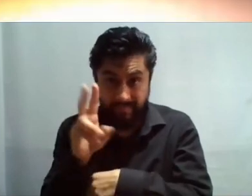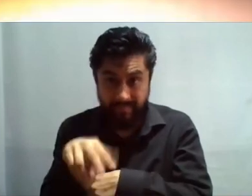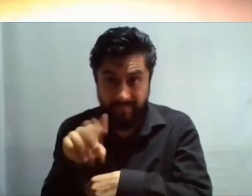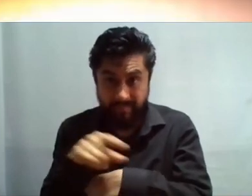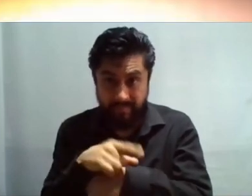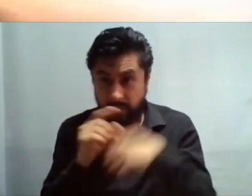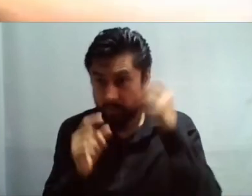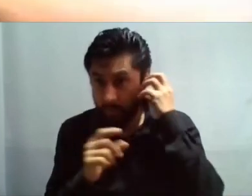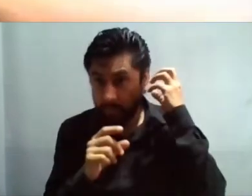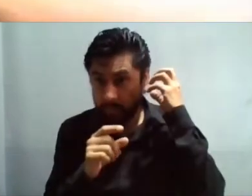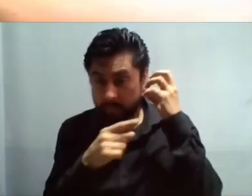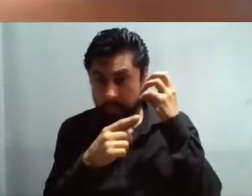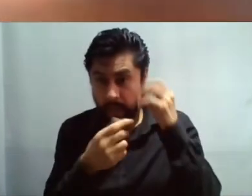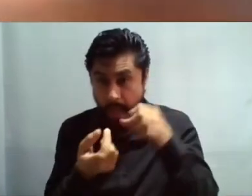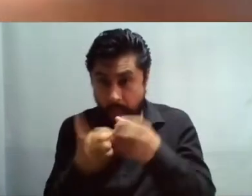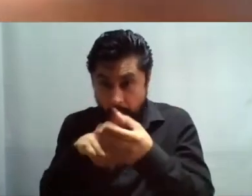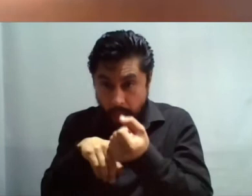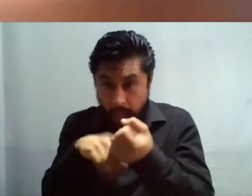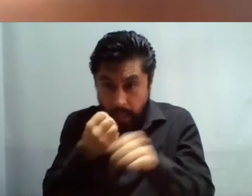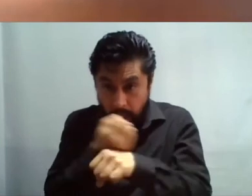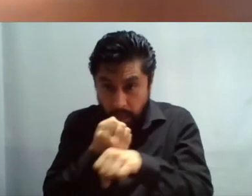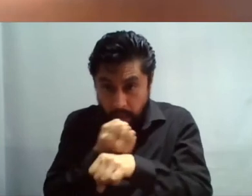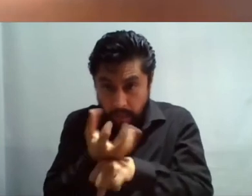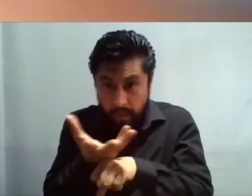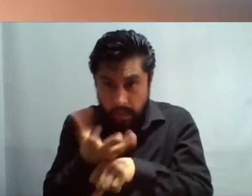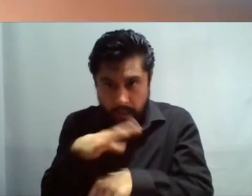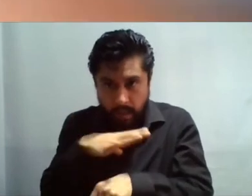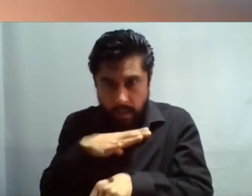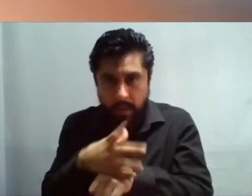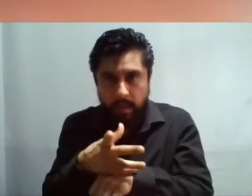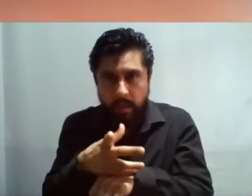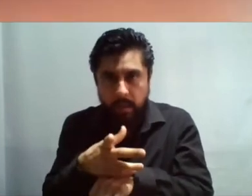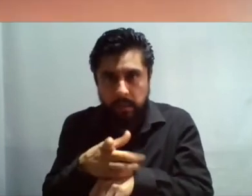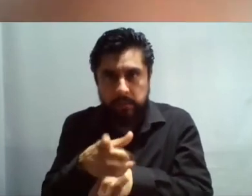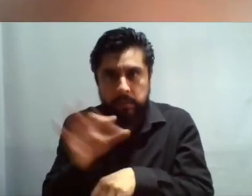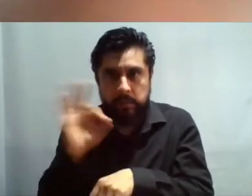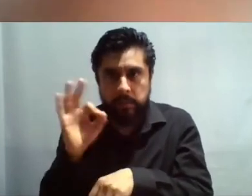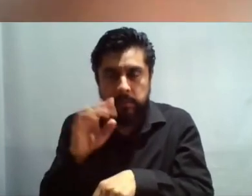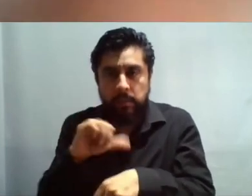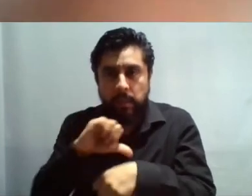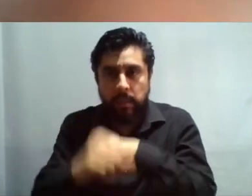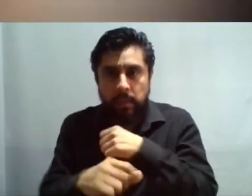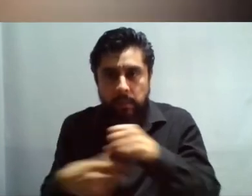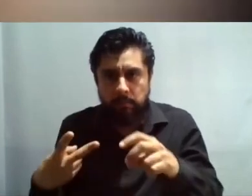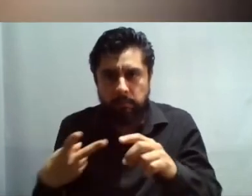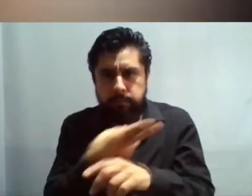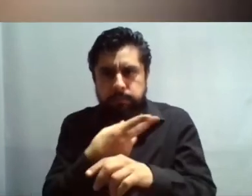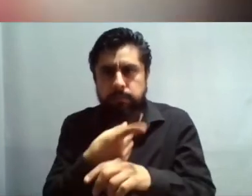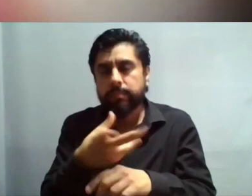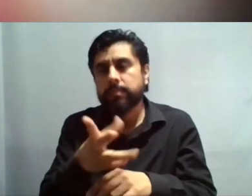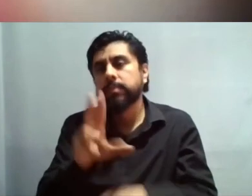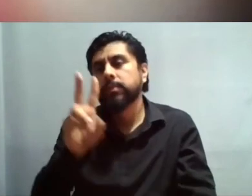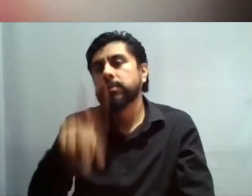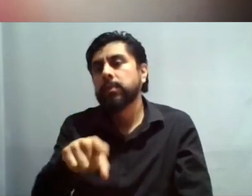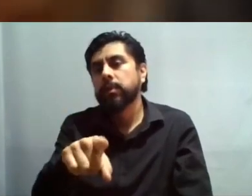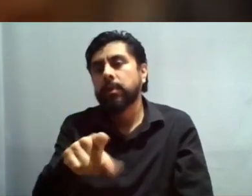a la gran cantidad de sangre que llegaba al sitio, pasaba, si se hubiera cortado, bueno, hubiera sido un desenlace, también tristemente el paciente hubiera